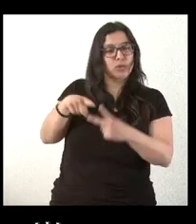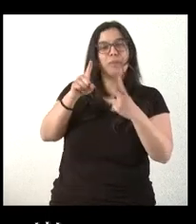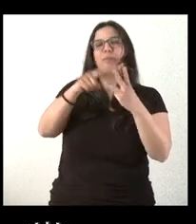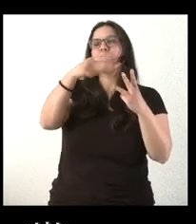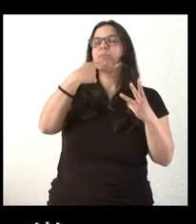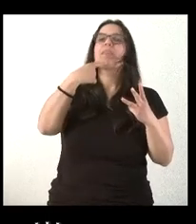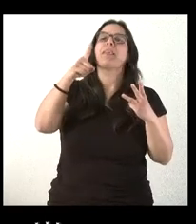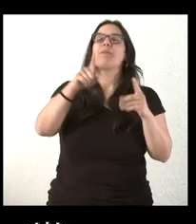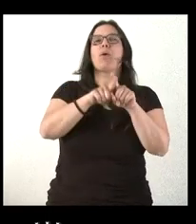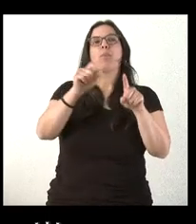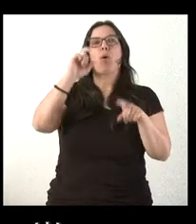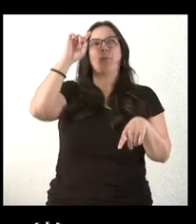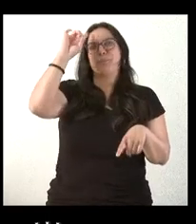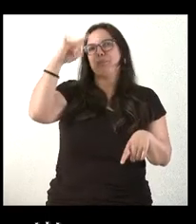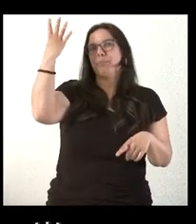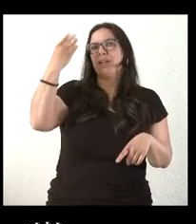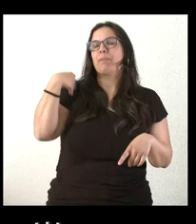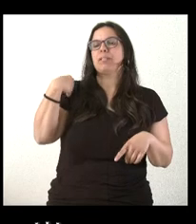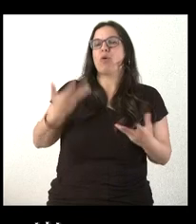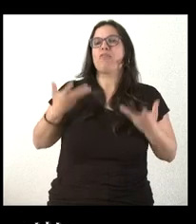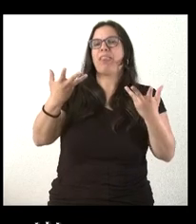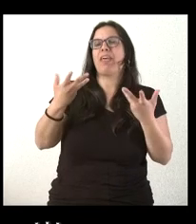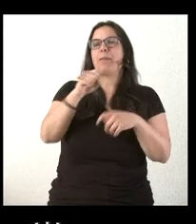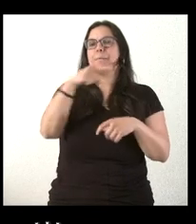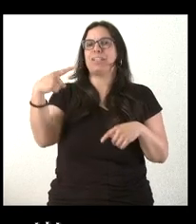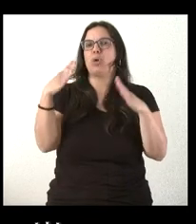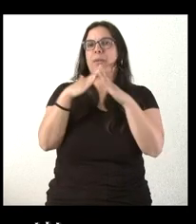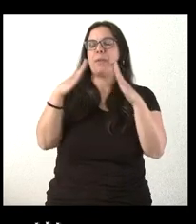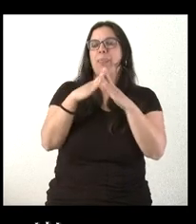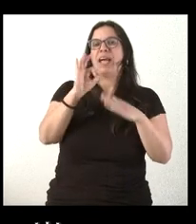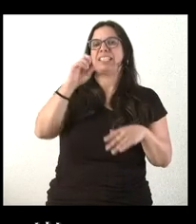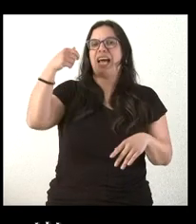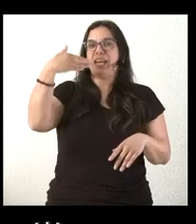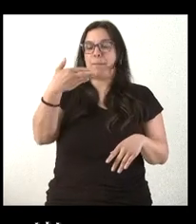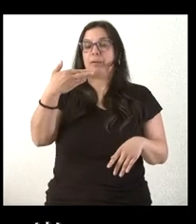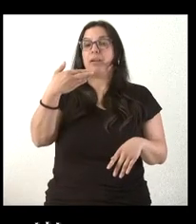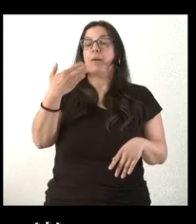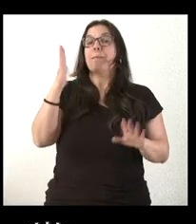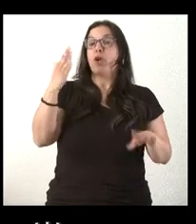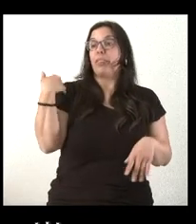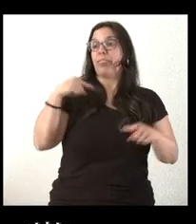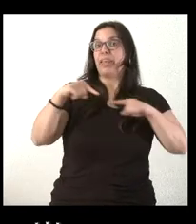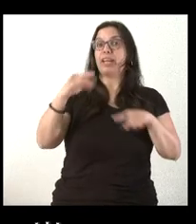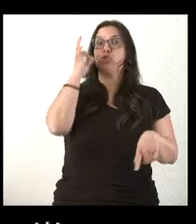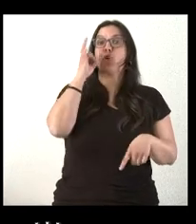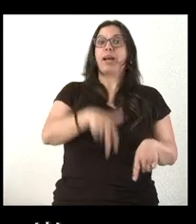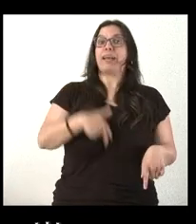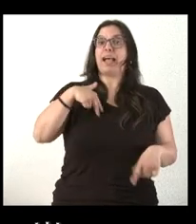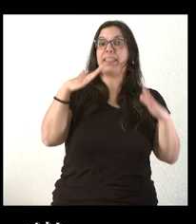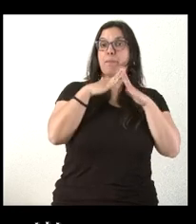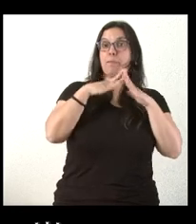lo del Sadef. Sin embargo, la directora general de la vivienda, en las Cortes, dijo hace dos días que era